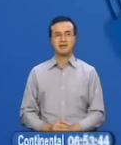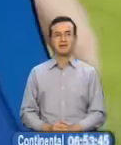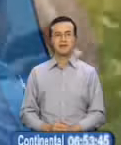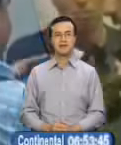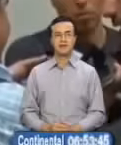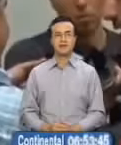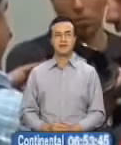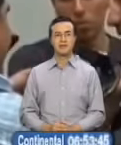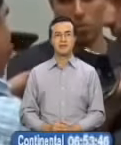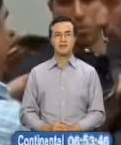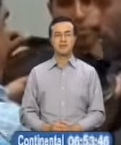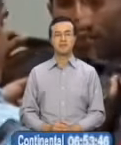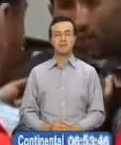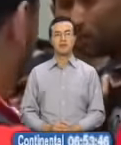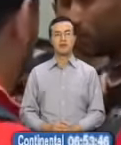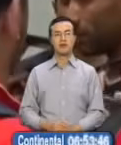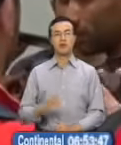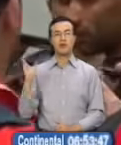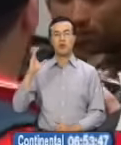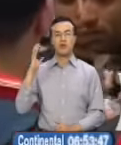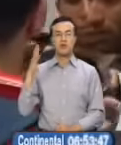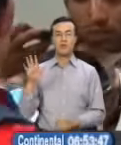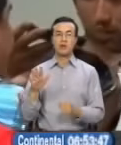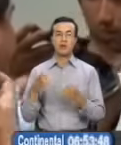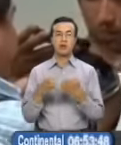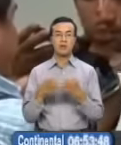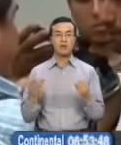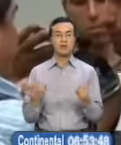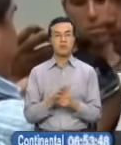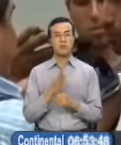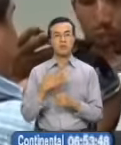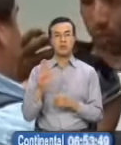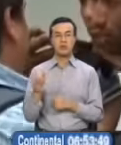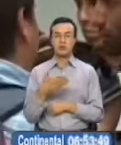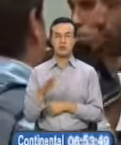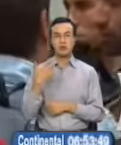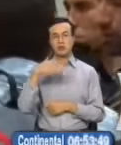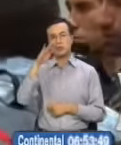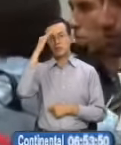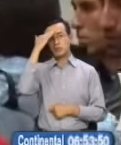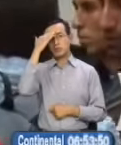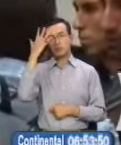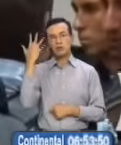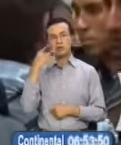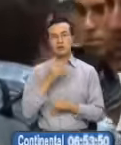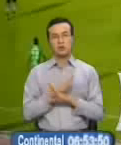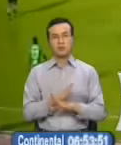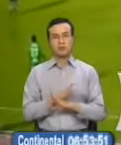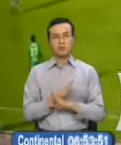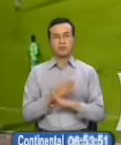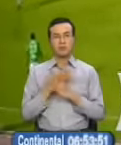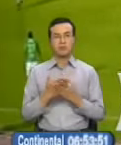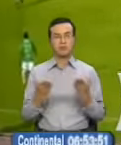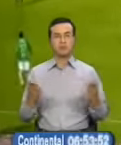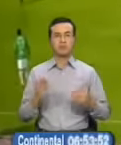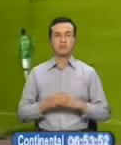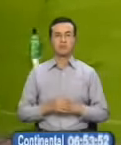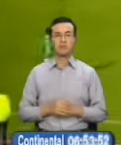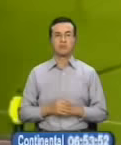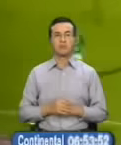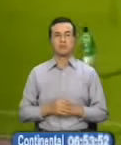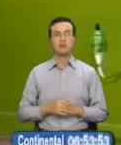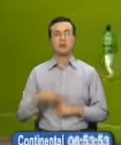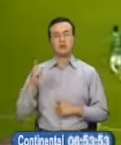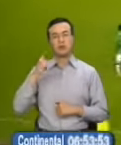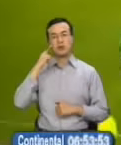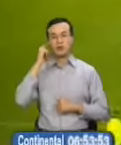Creo que Nacional es un todo, ¿no? Hay un equipo completo que sabe tener la pelota, que sabe atacar, sabe defender. Entonces, nosotros tenemos